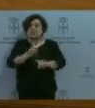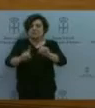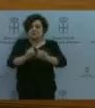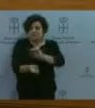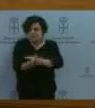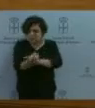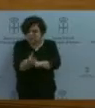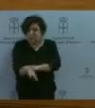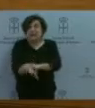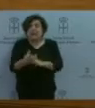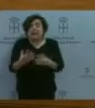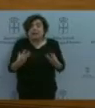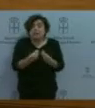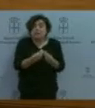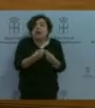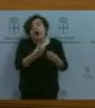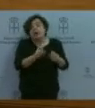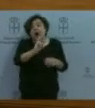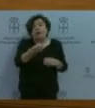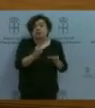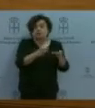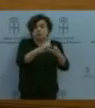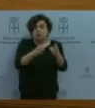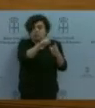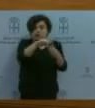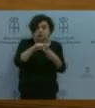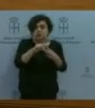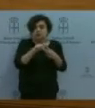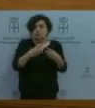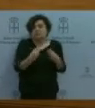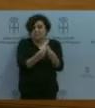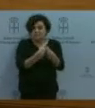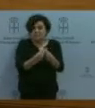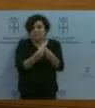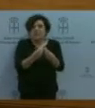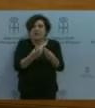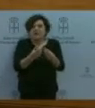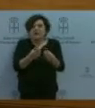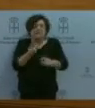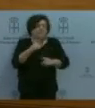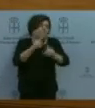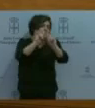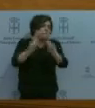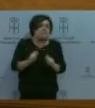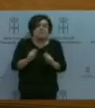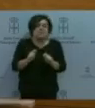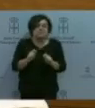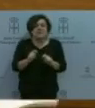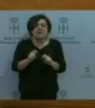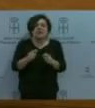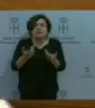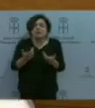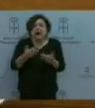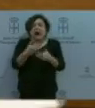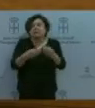de manera, yo creo que incomprensible, sin ninguna razón, porque se venía haciendo con total normalidad. Así que no